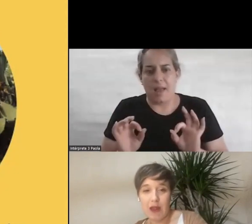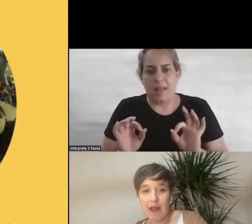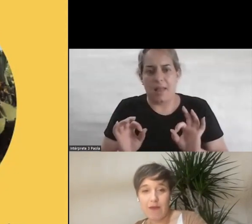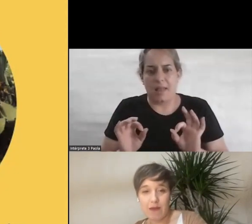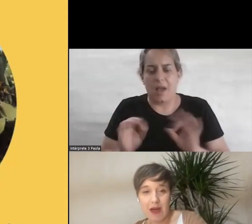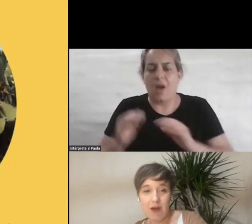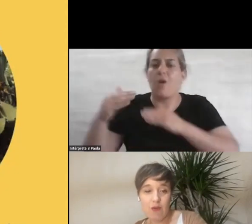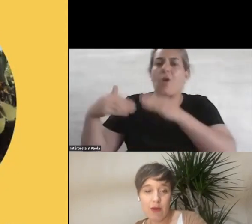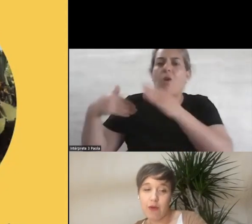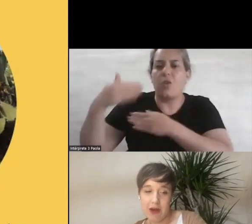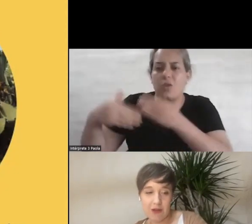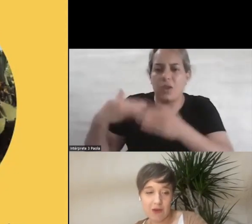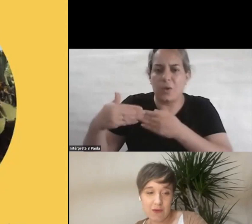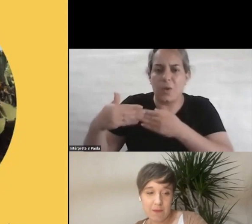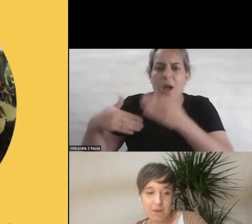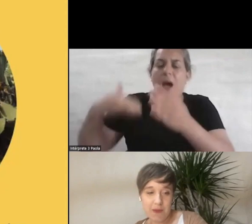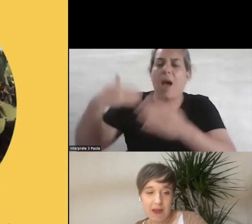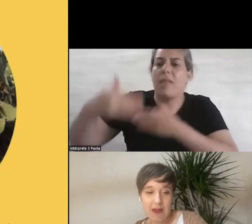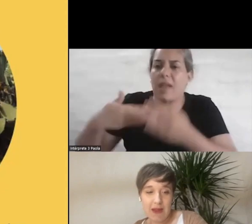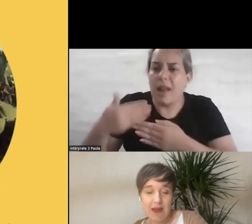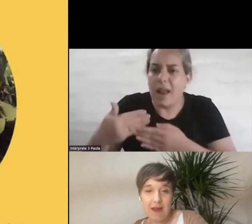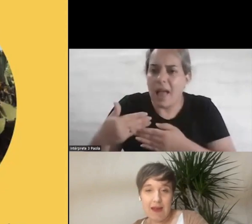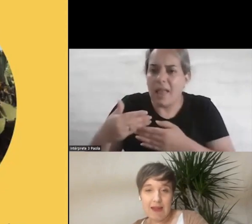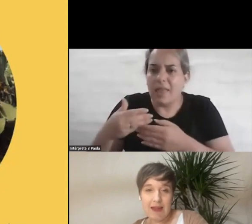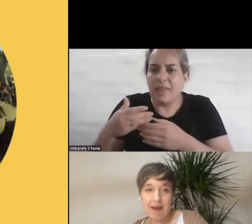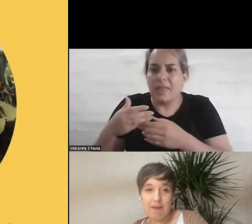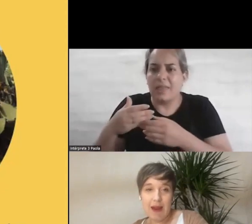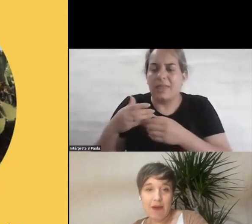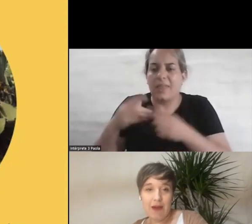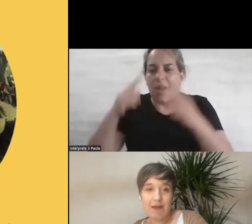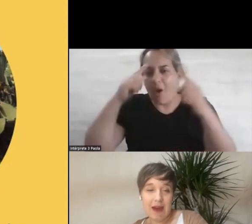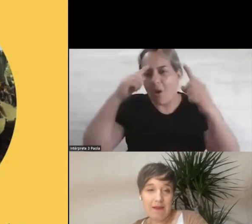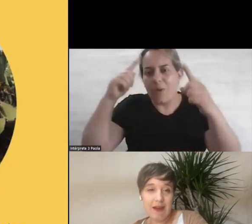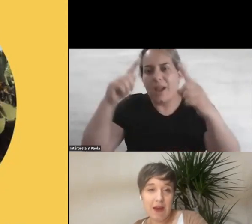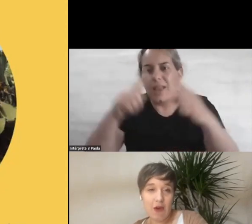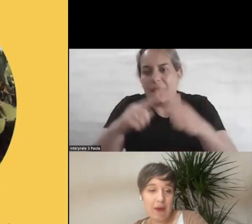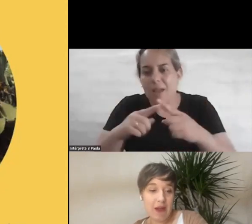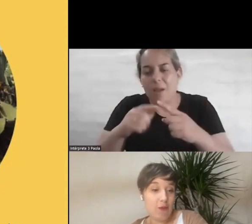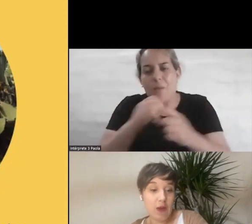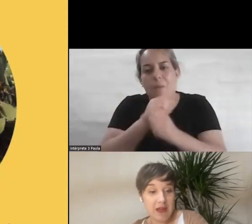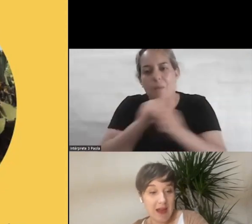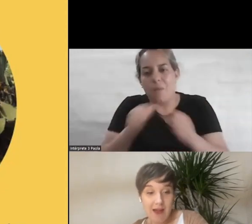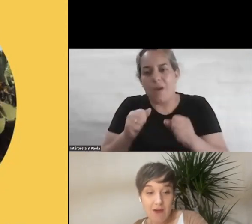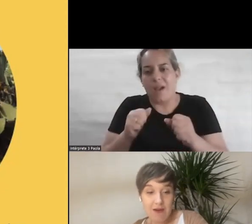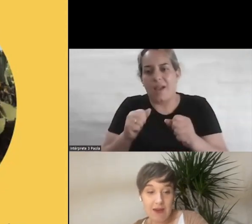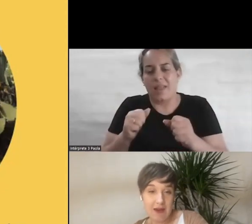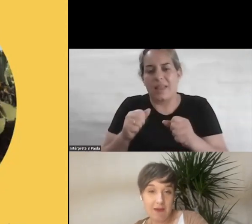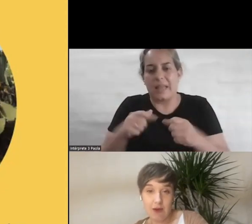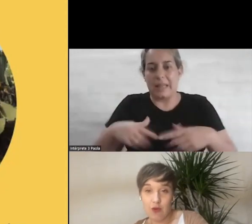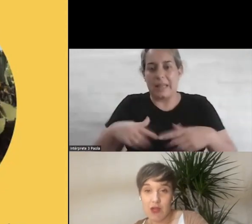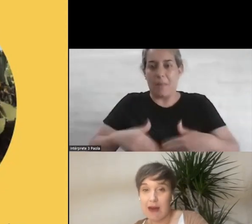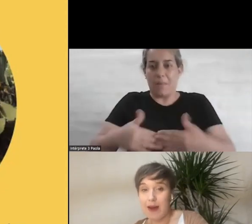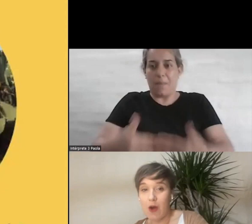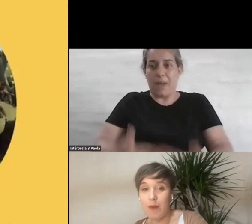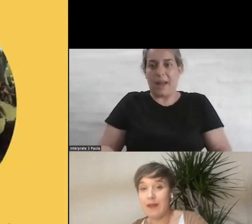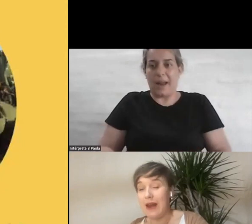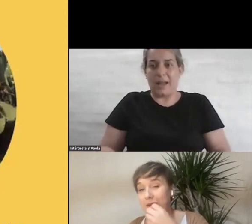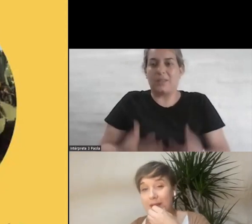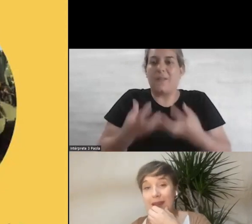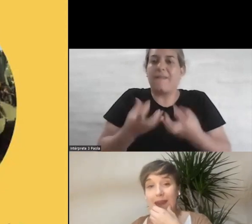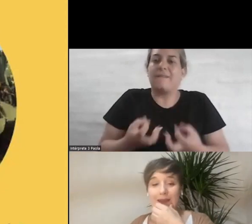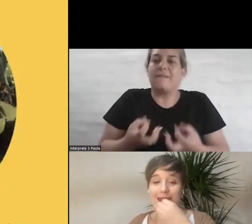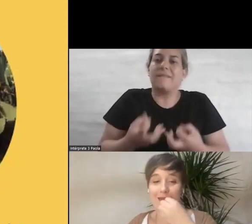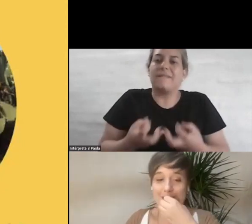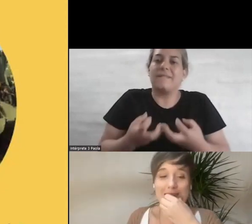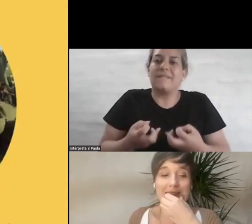la oportunidad de afrontar nuevos retos. Este embarazo de Gabriel era un embarazo muy deseado y bueno, pues llegaba para completar